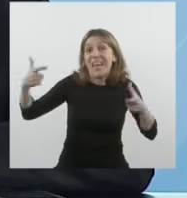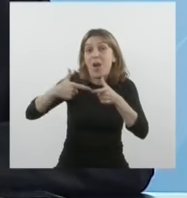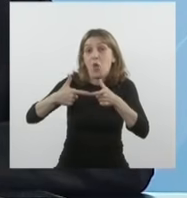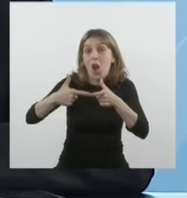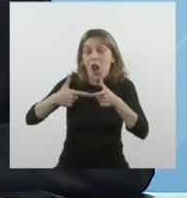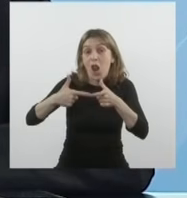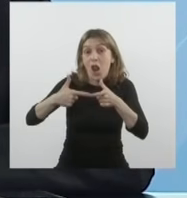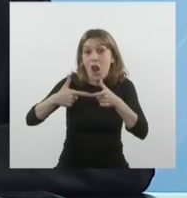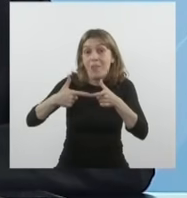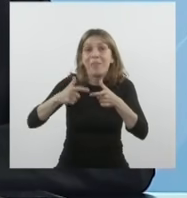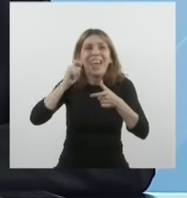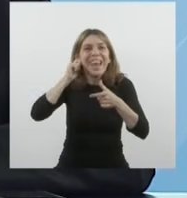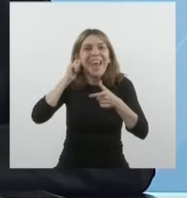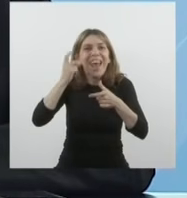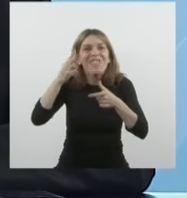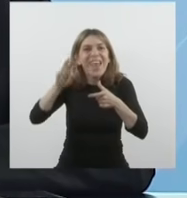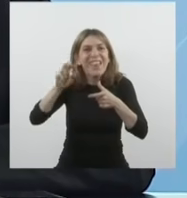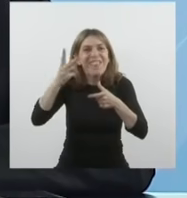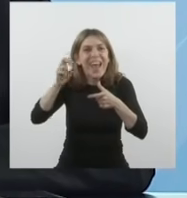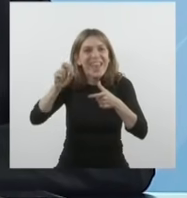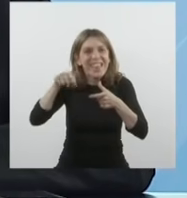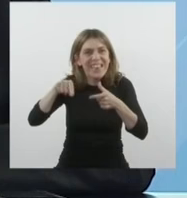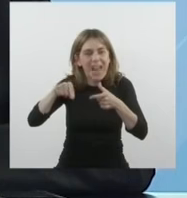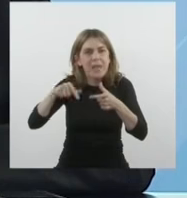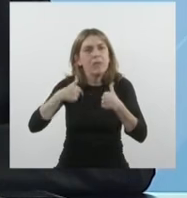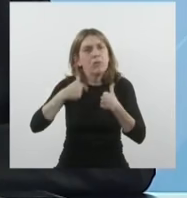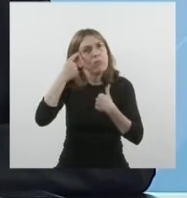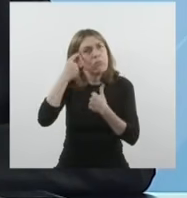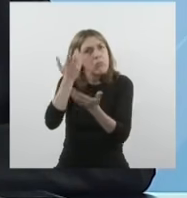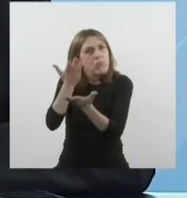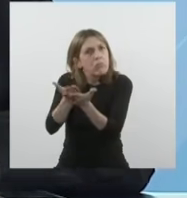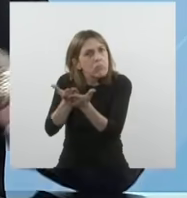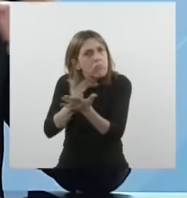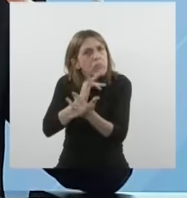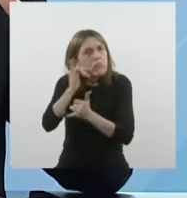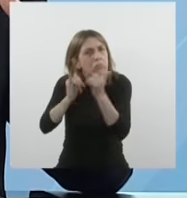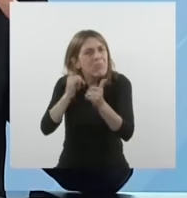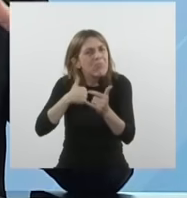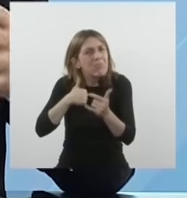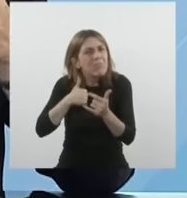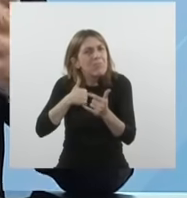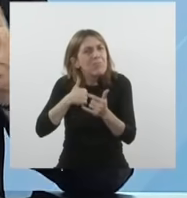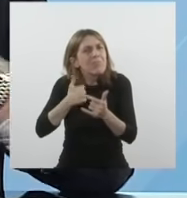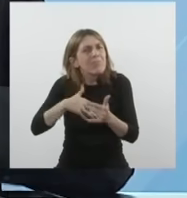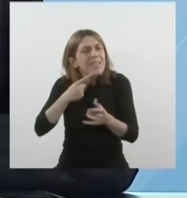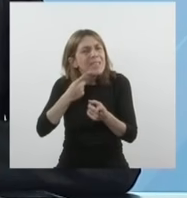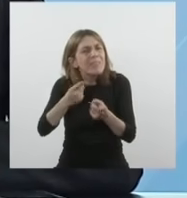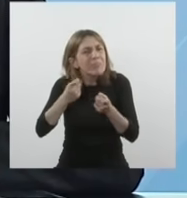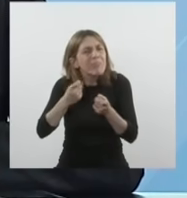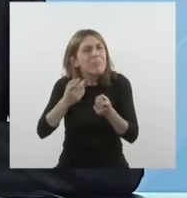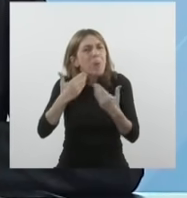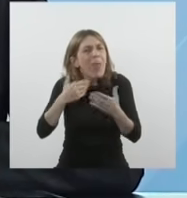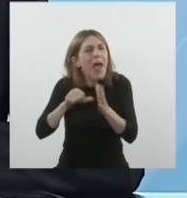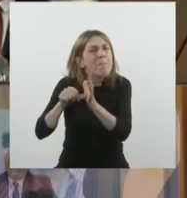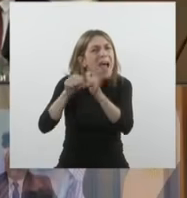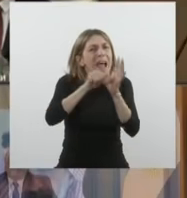del g20 yo planteé la necesidad de que el mundo pueda acceder a la vacuna